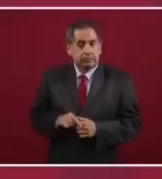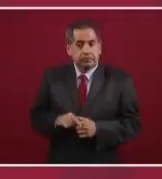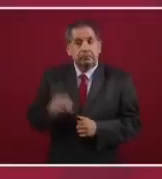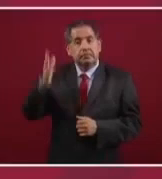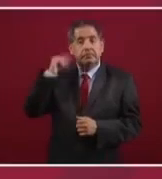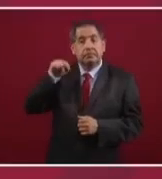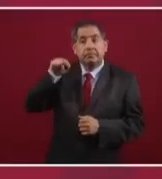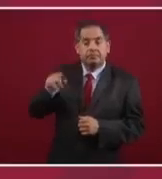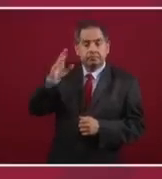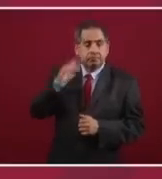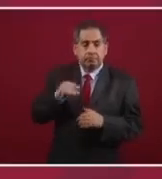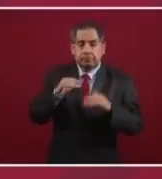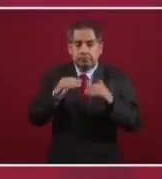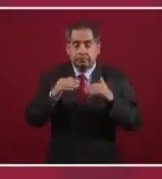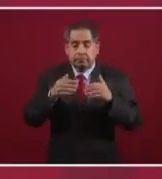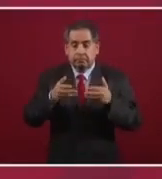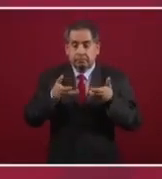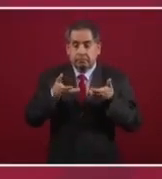túneles